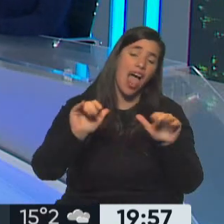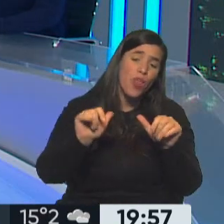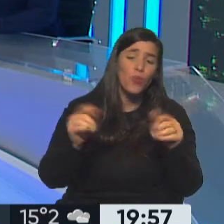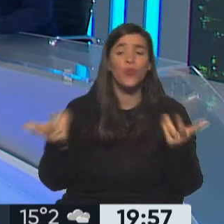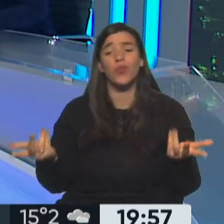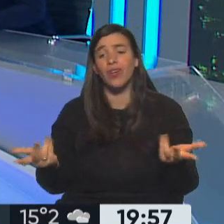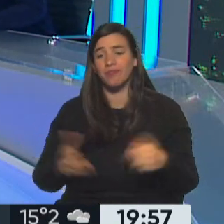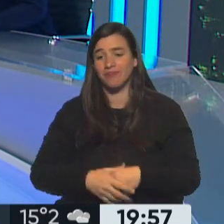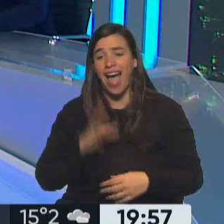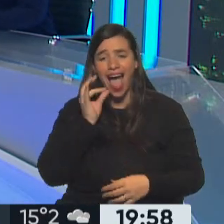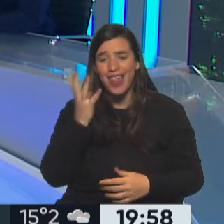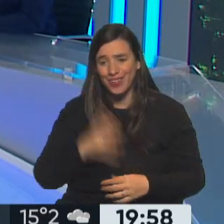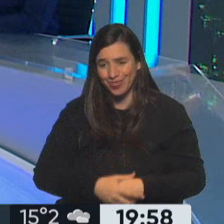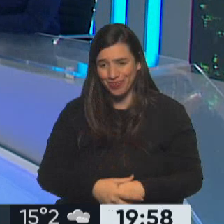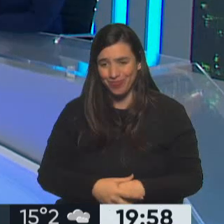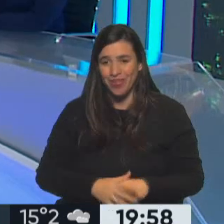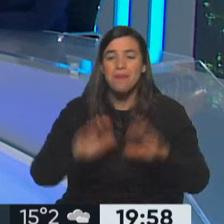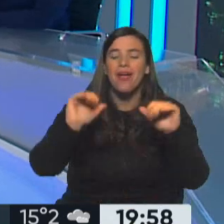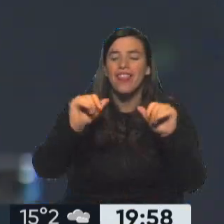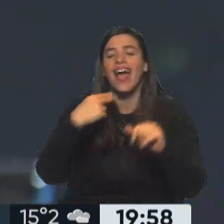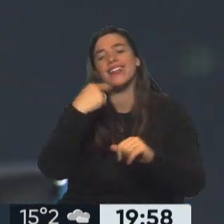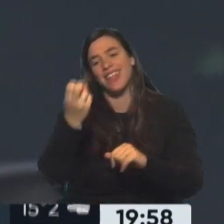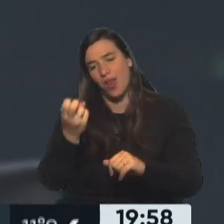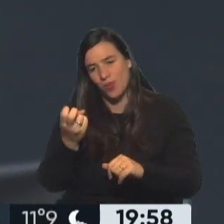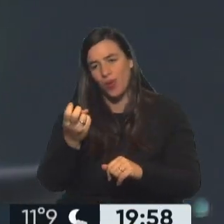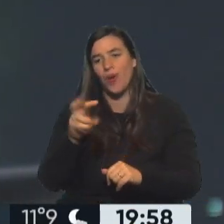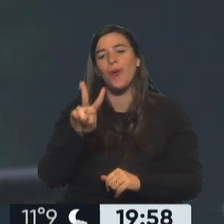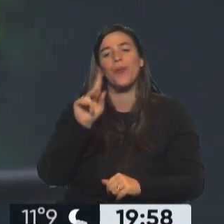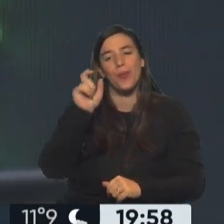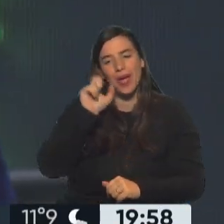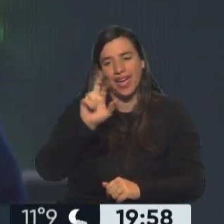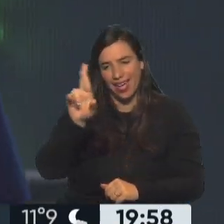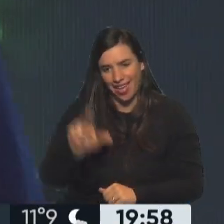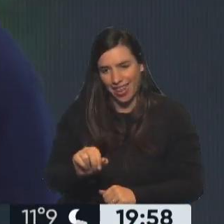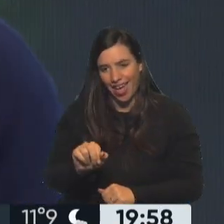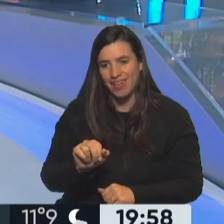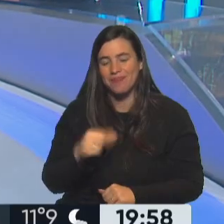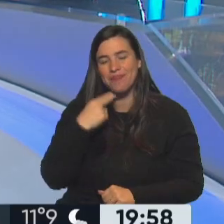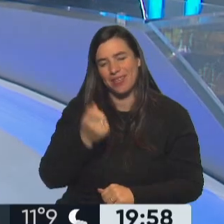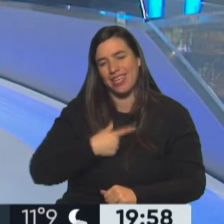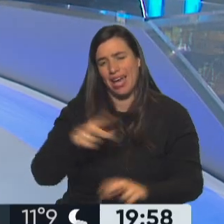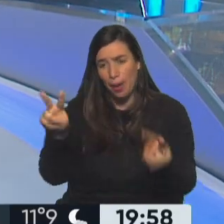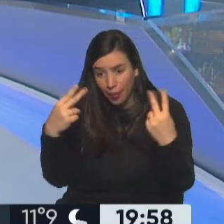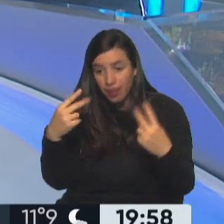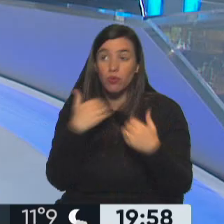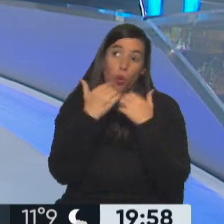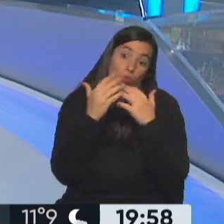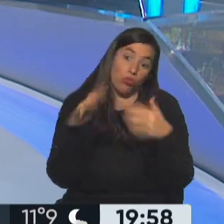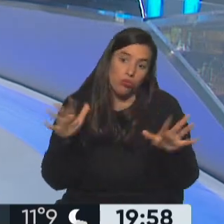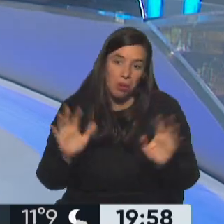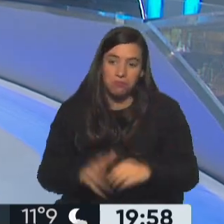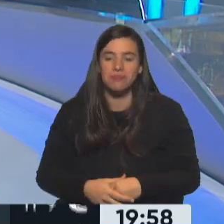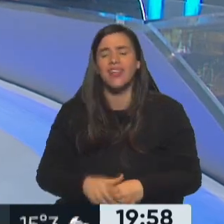saludos? ¿A quién quieres mandarle saludos? A mi hija Vera. Claro. Ahí está. ¿Te está viendo, Vera? No sé, espero. Bien, ¿cómo le mandas saludos? Qué lindo